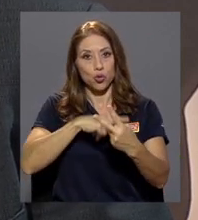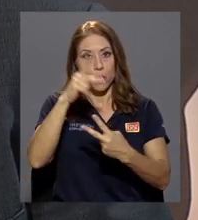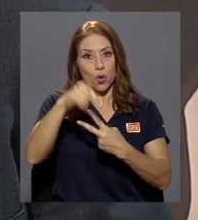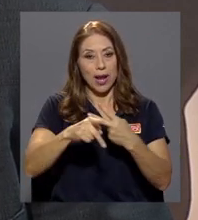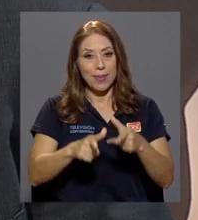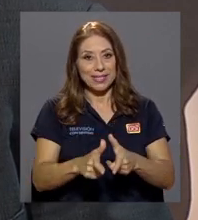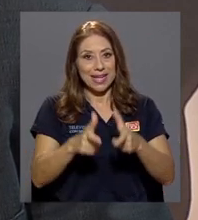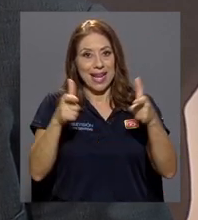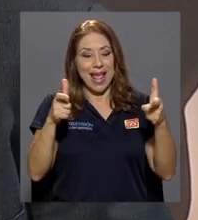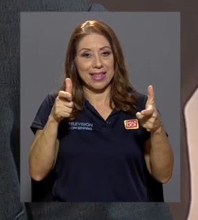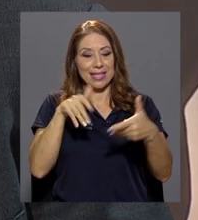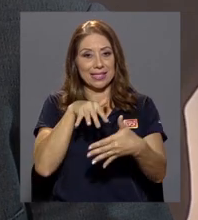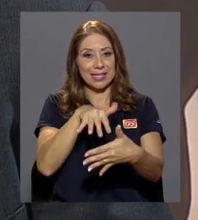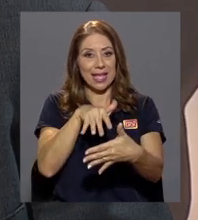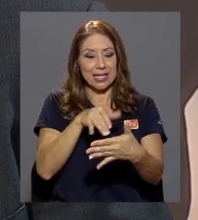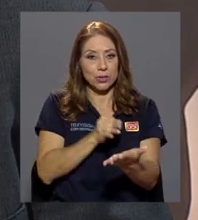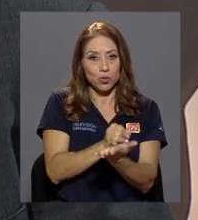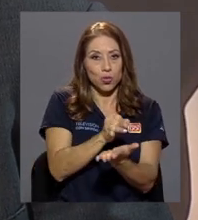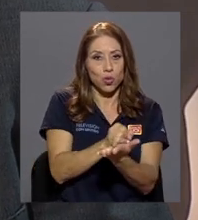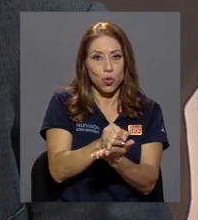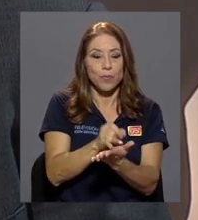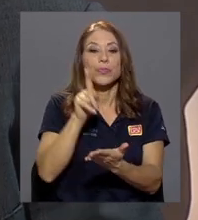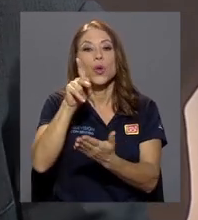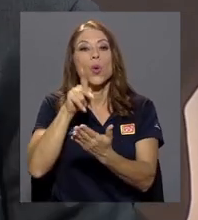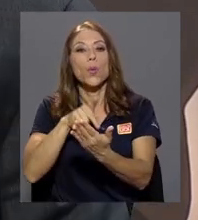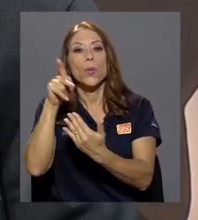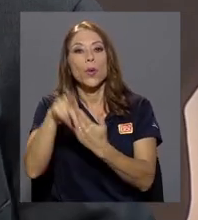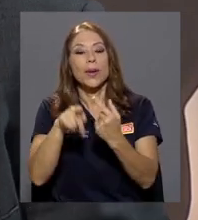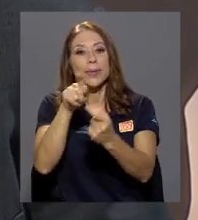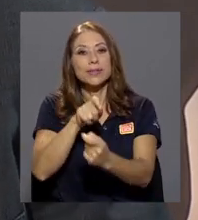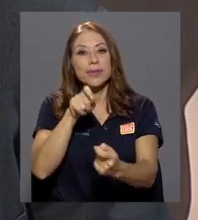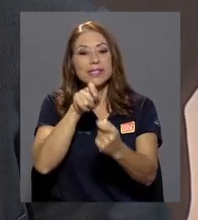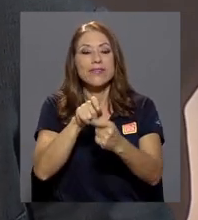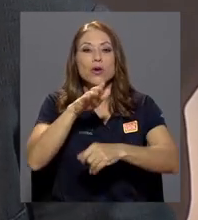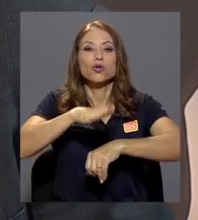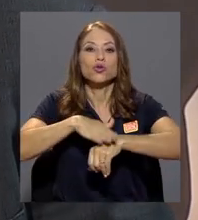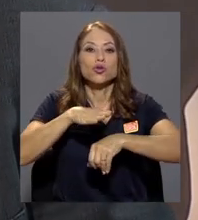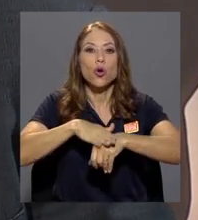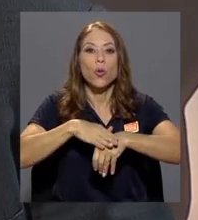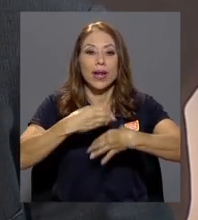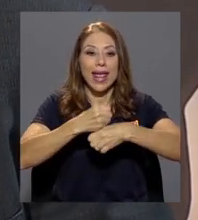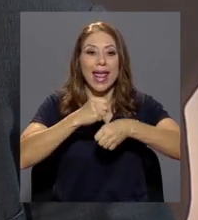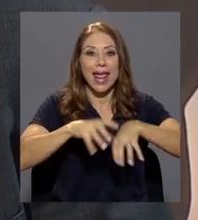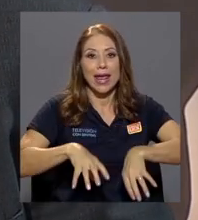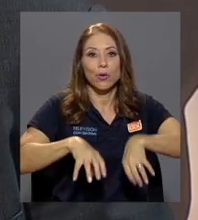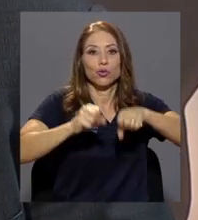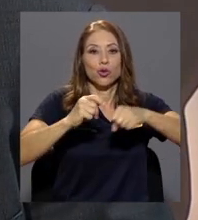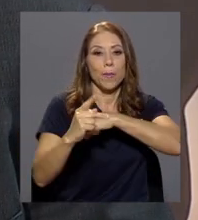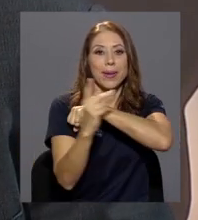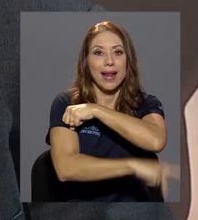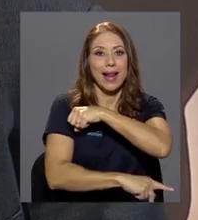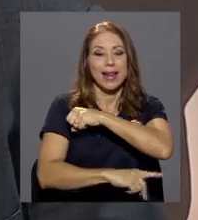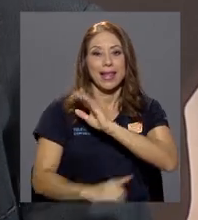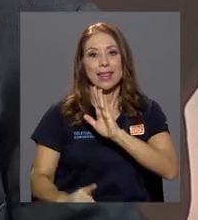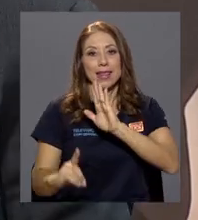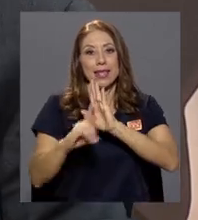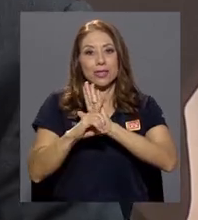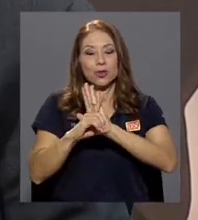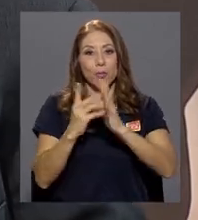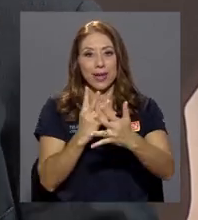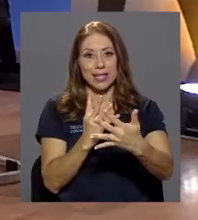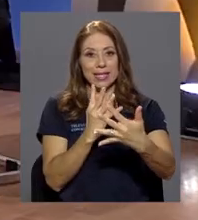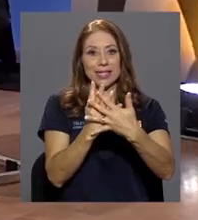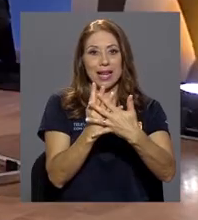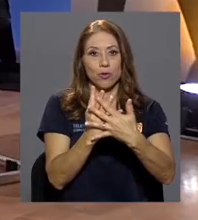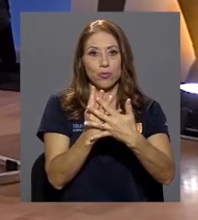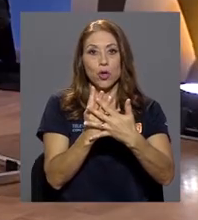programas de estudio un programa específico sobre ejecución penal y derecho penitenciario donde tratamos